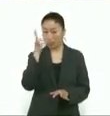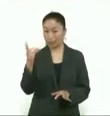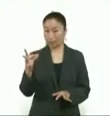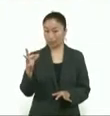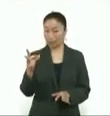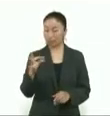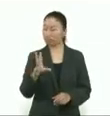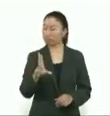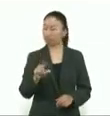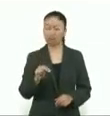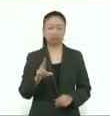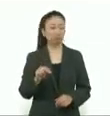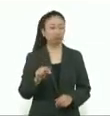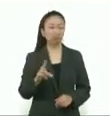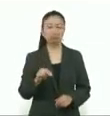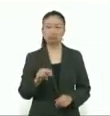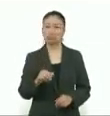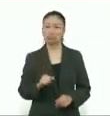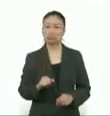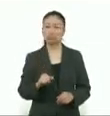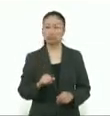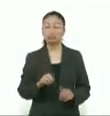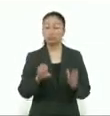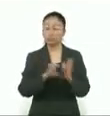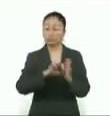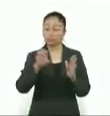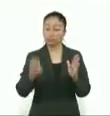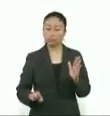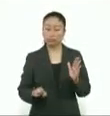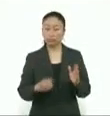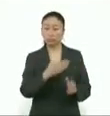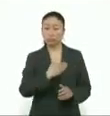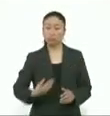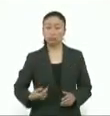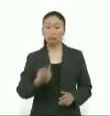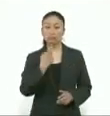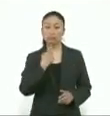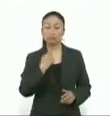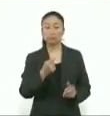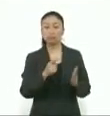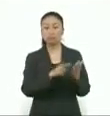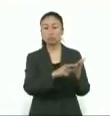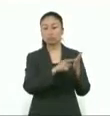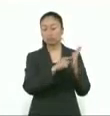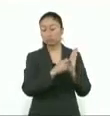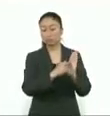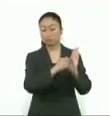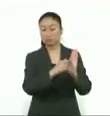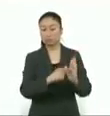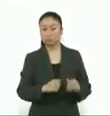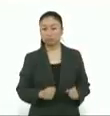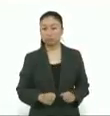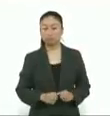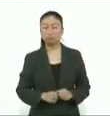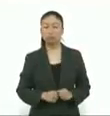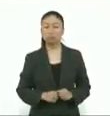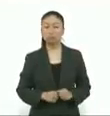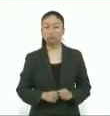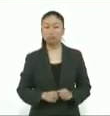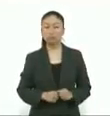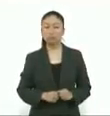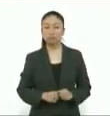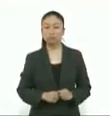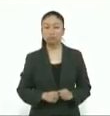no cuando tenemos el ejemplo del presidente más legítimo y apreciado de la historia reciente y